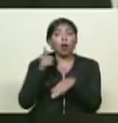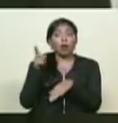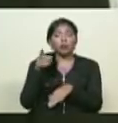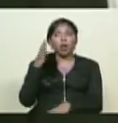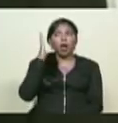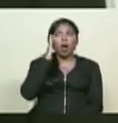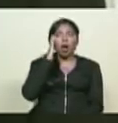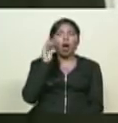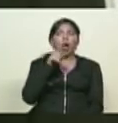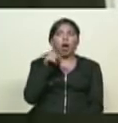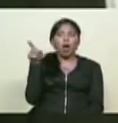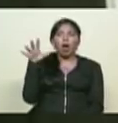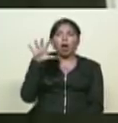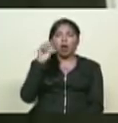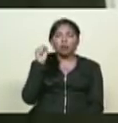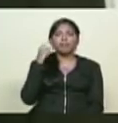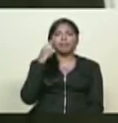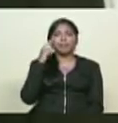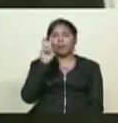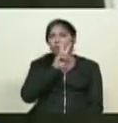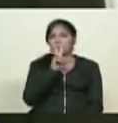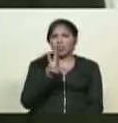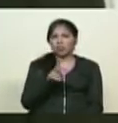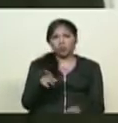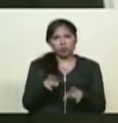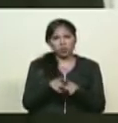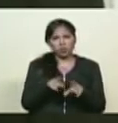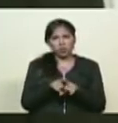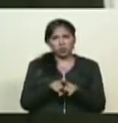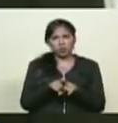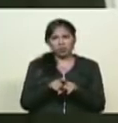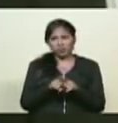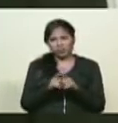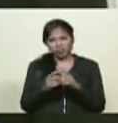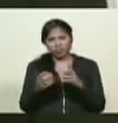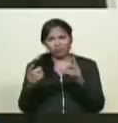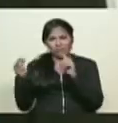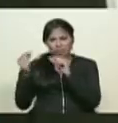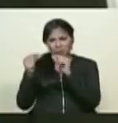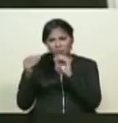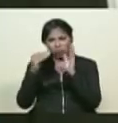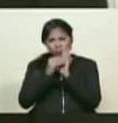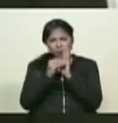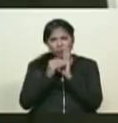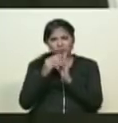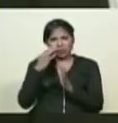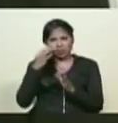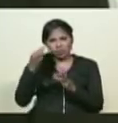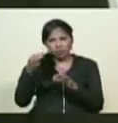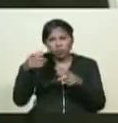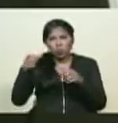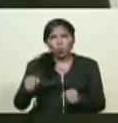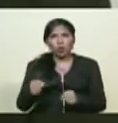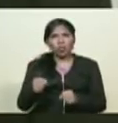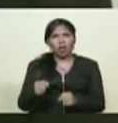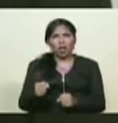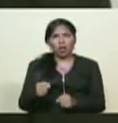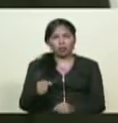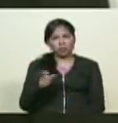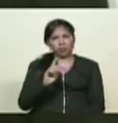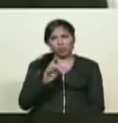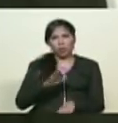venezuela no forma parte de la agenda del consejo seguridad ya que no representa una amenaza a la paz